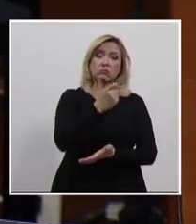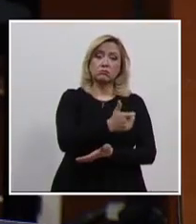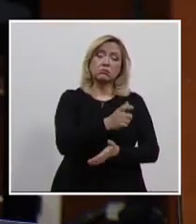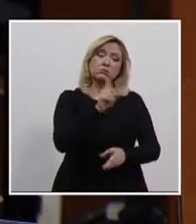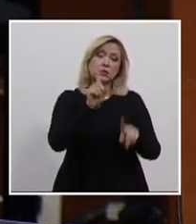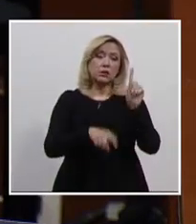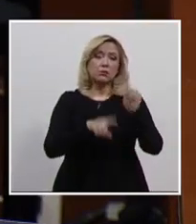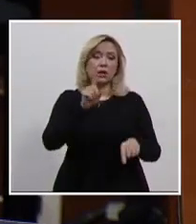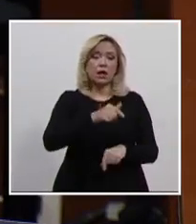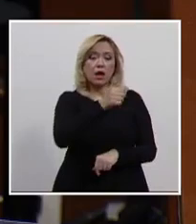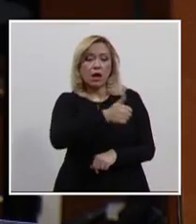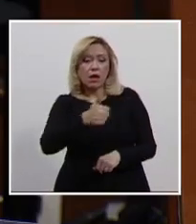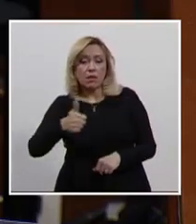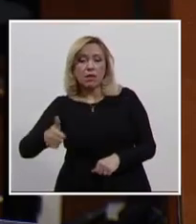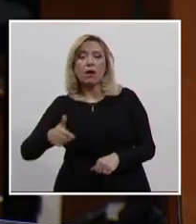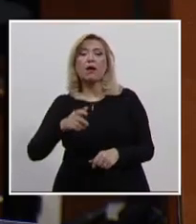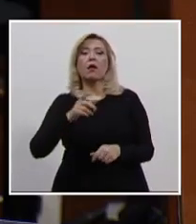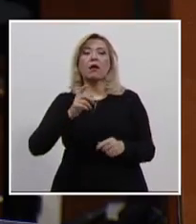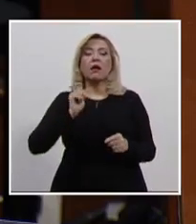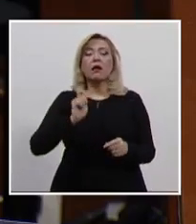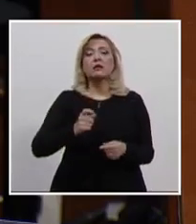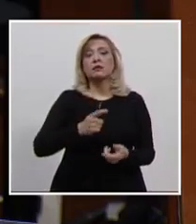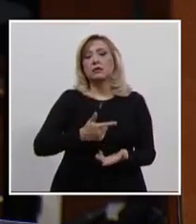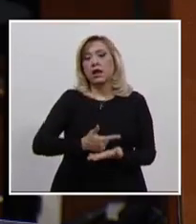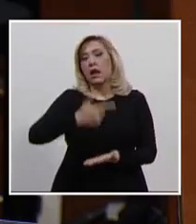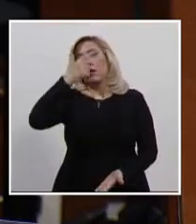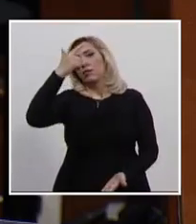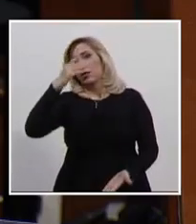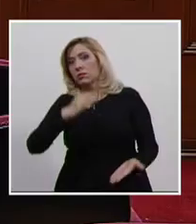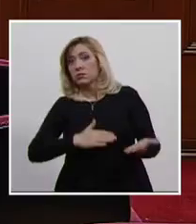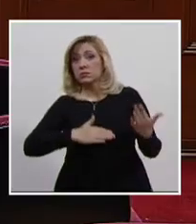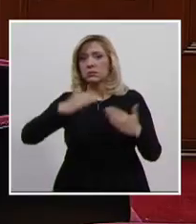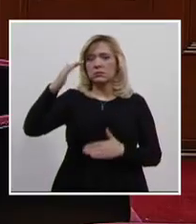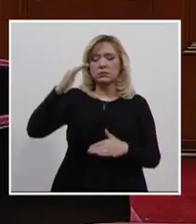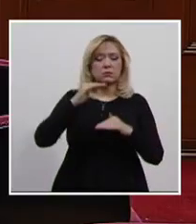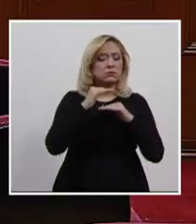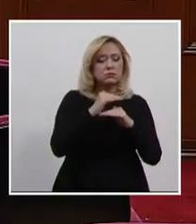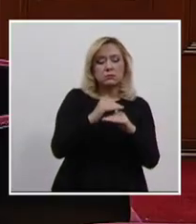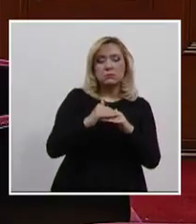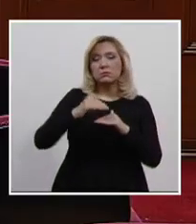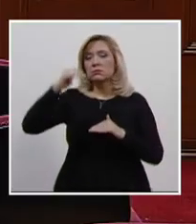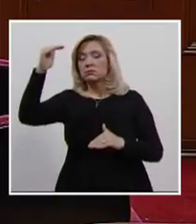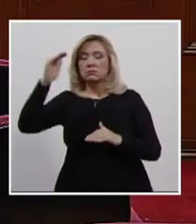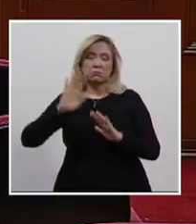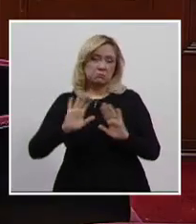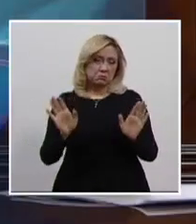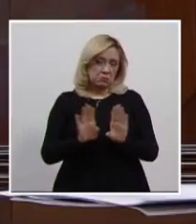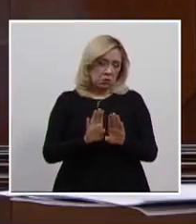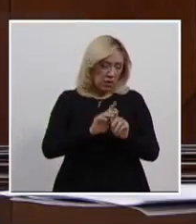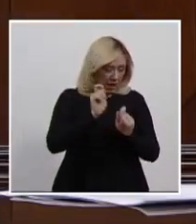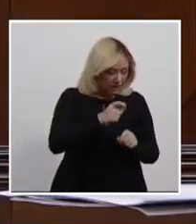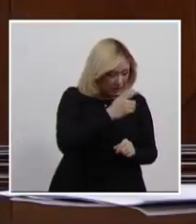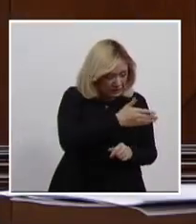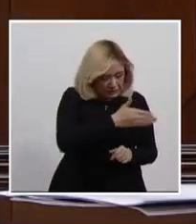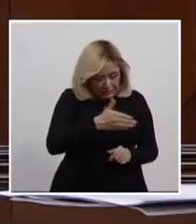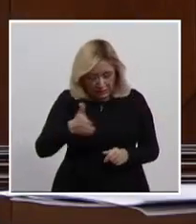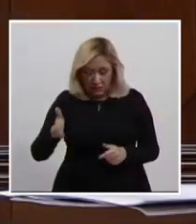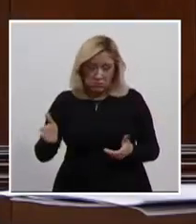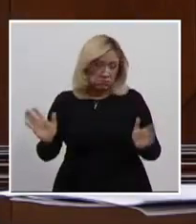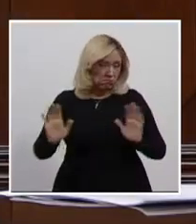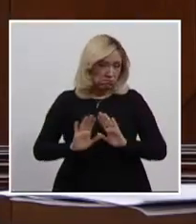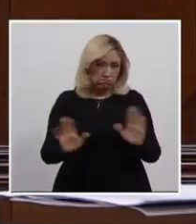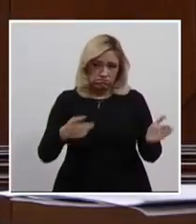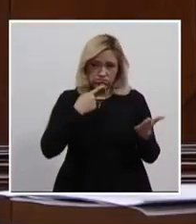uno de los supuestos, sin establecer un parámetro entre un mínimo y un máximo para su individualización. No